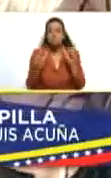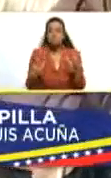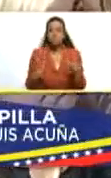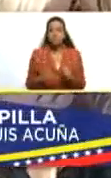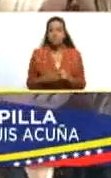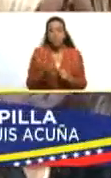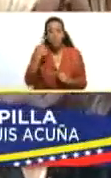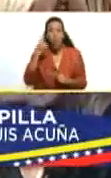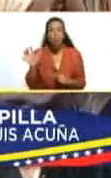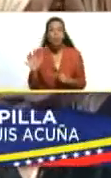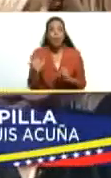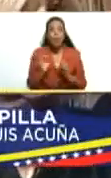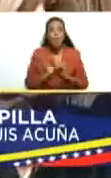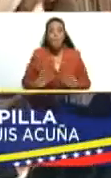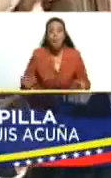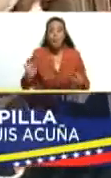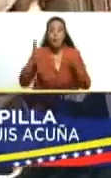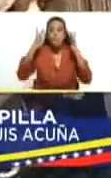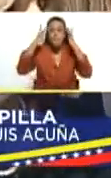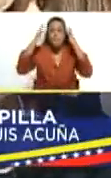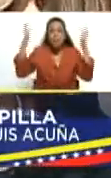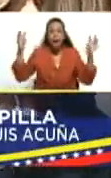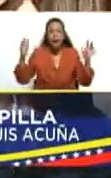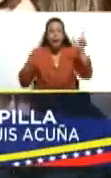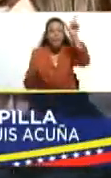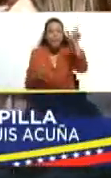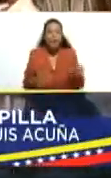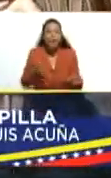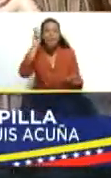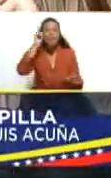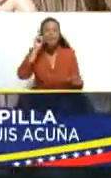Y uno de esos milagreros fue nuestro